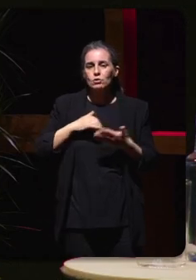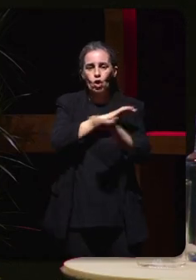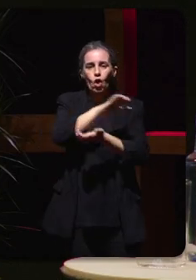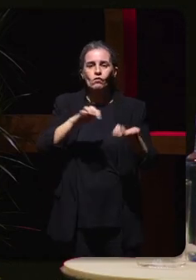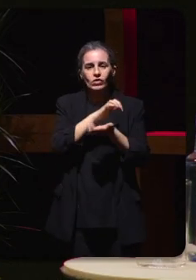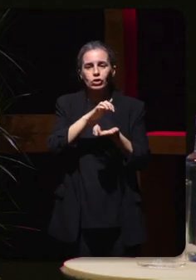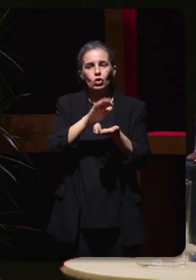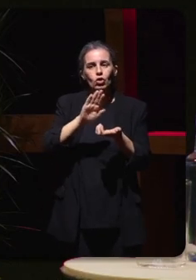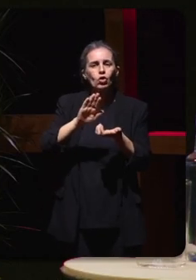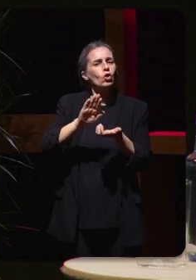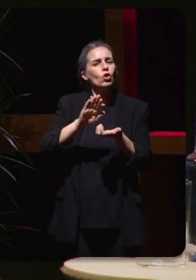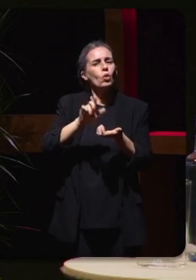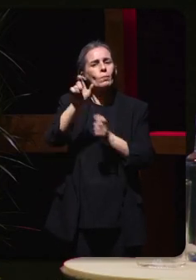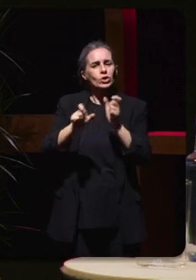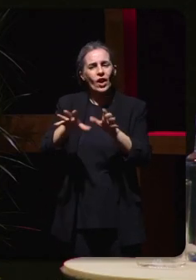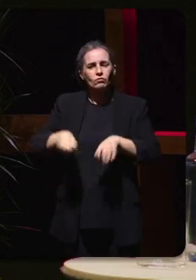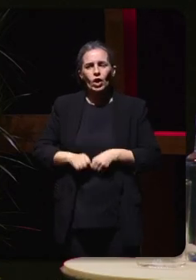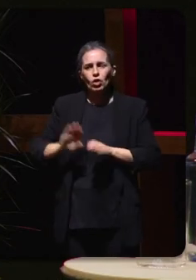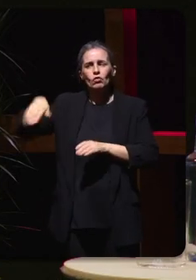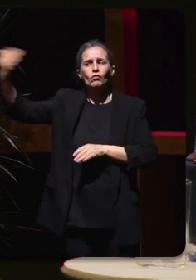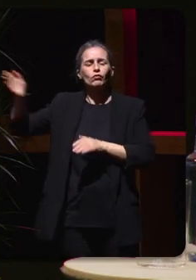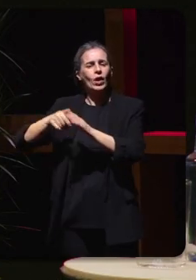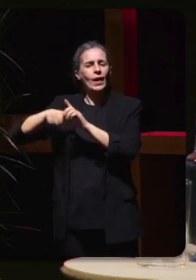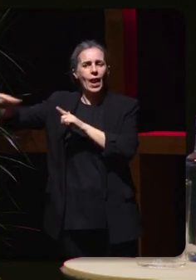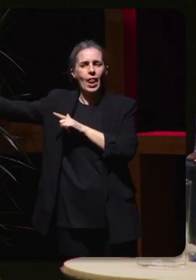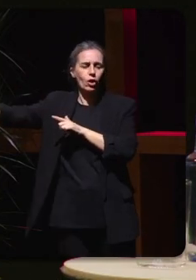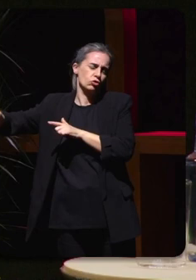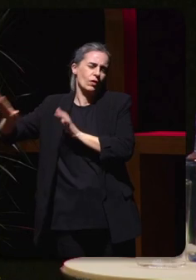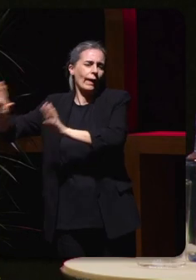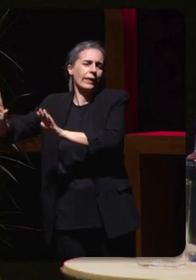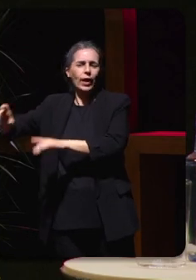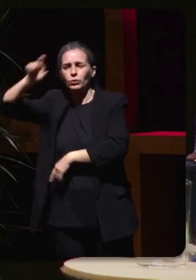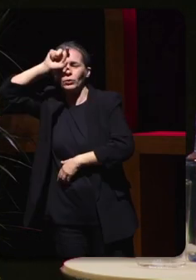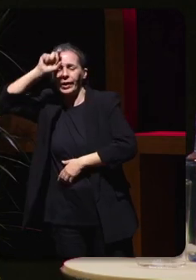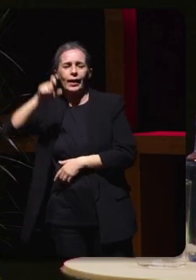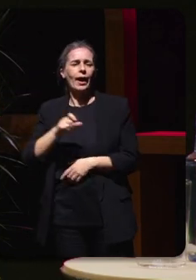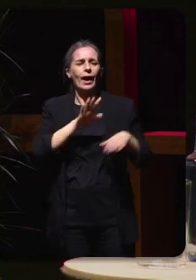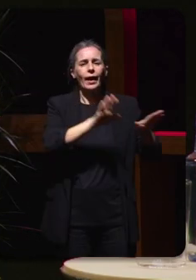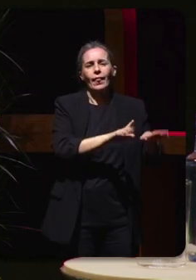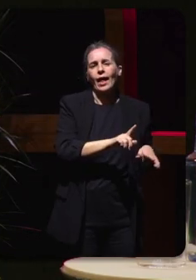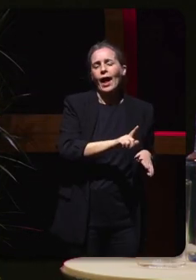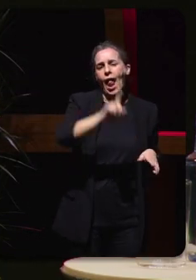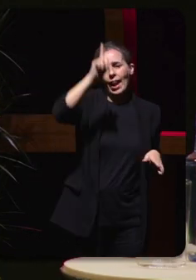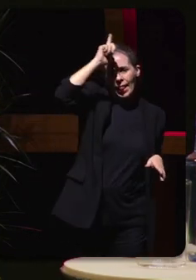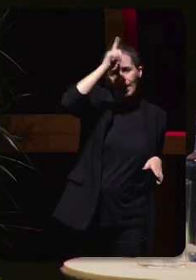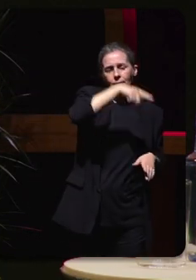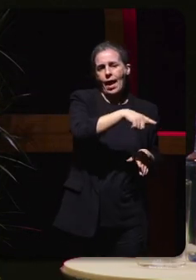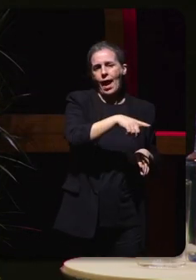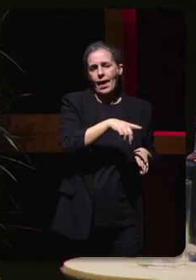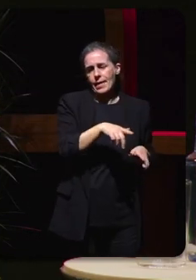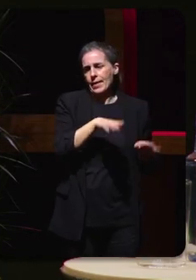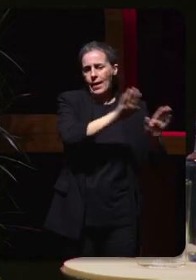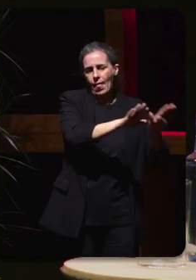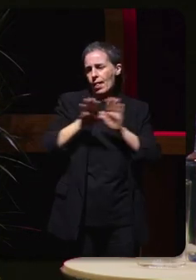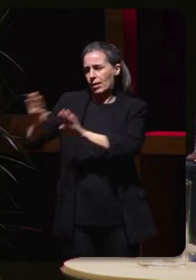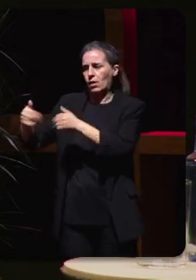¿no?, y mandar a los refugiados y pagar dinero para que se queden en Turquía, se queden en Libia y los tengan ahí encerrados